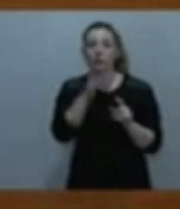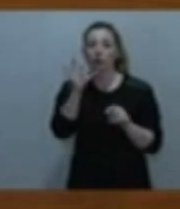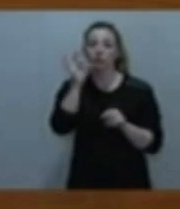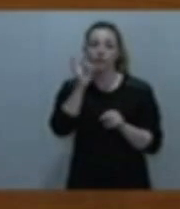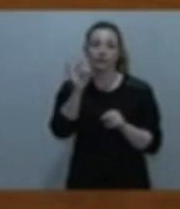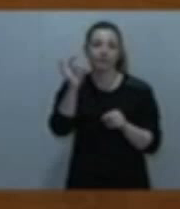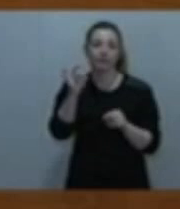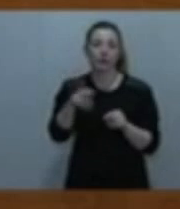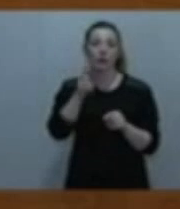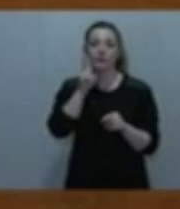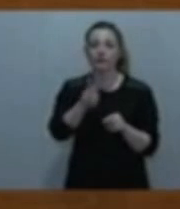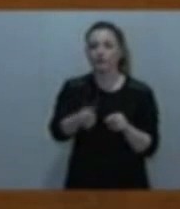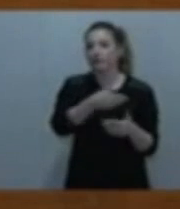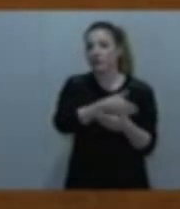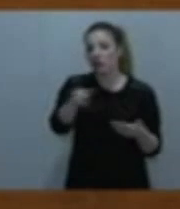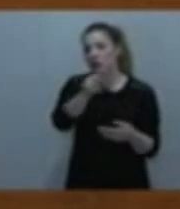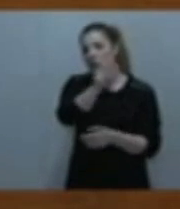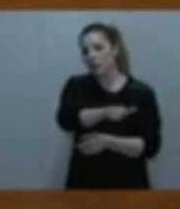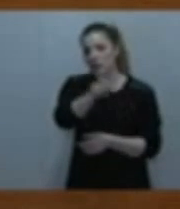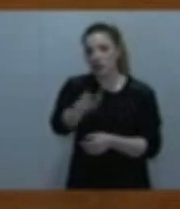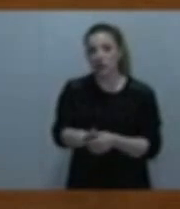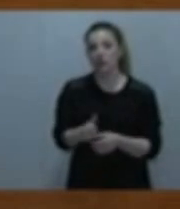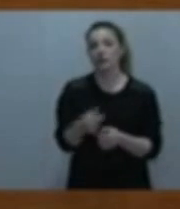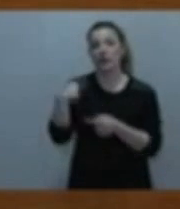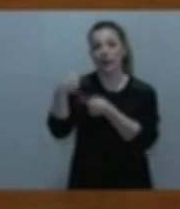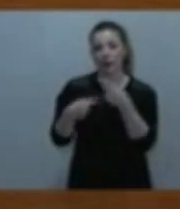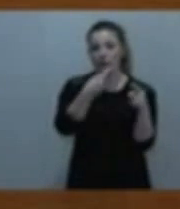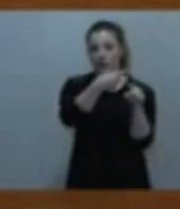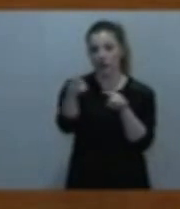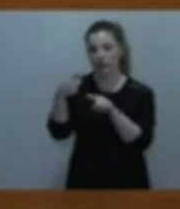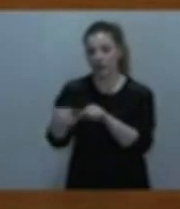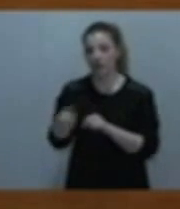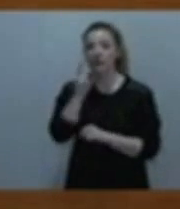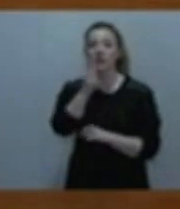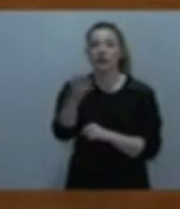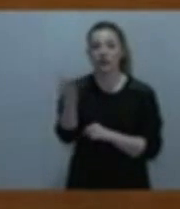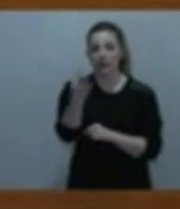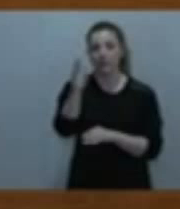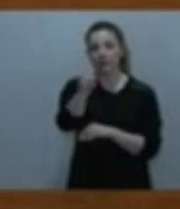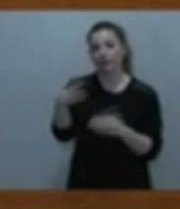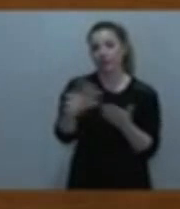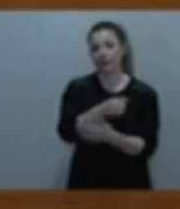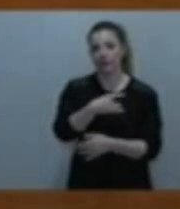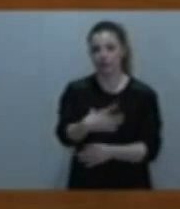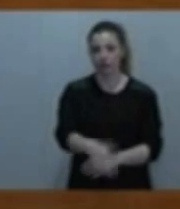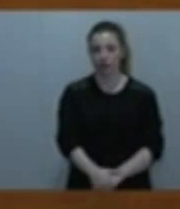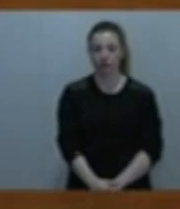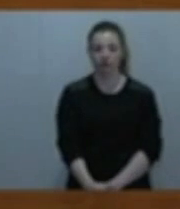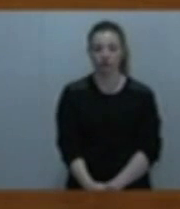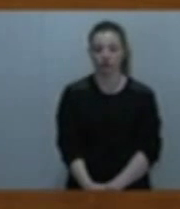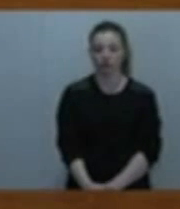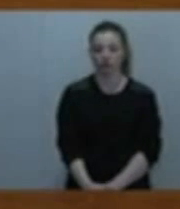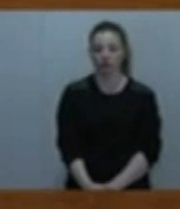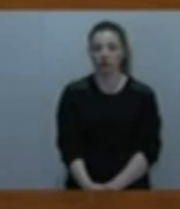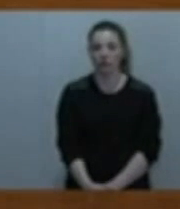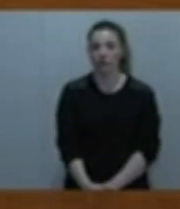visiones confirmatorias de millones de personas de diferentes generaciones que habían visto que todos los cisnes eran blancos.